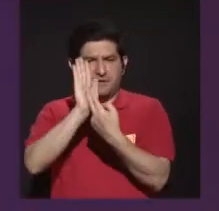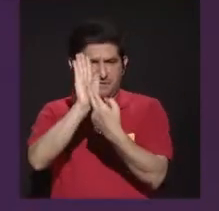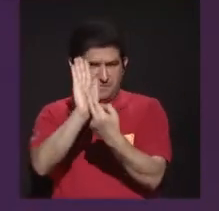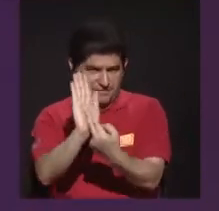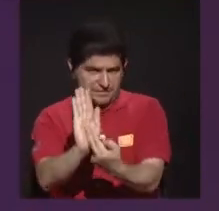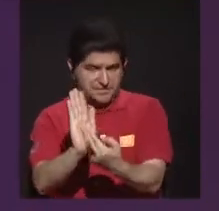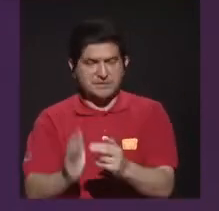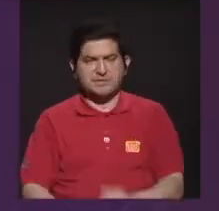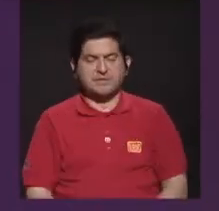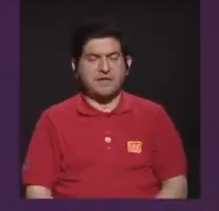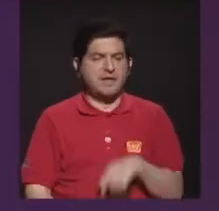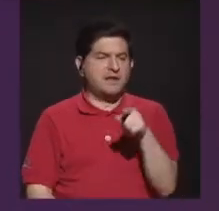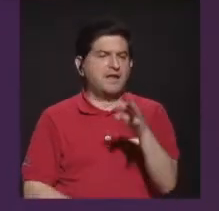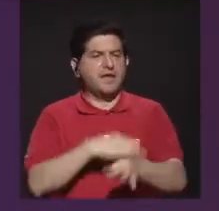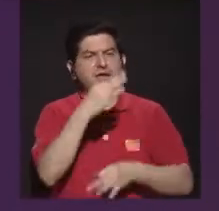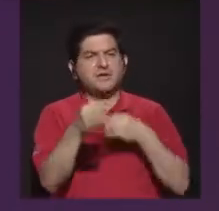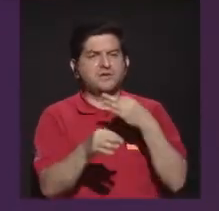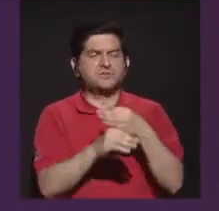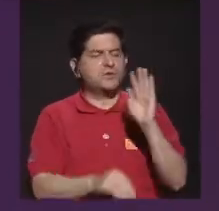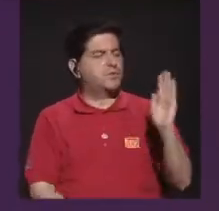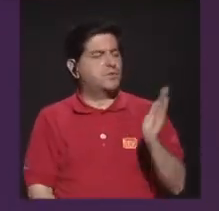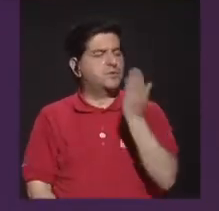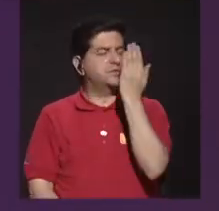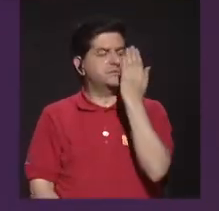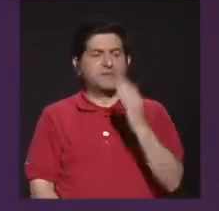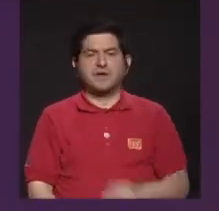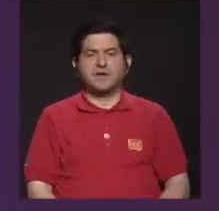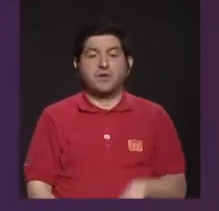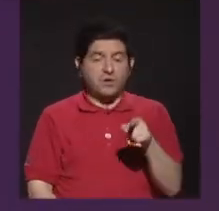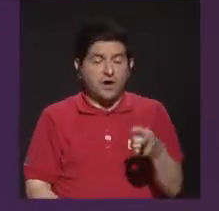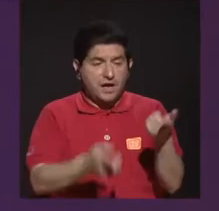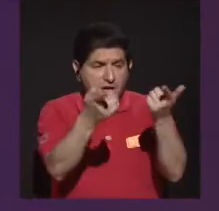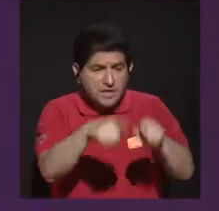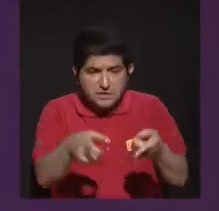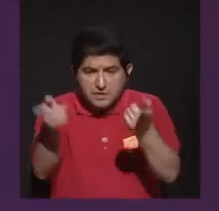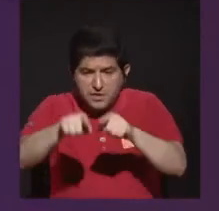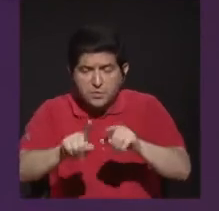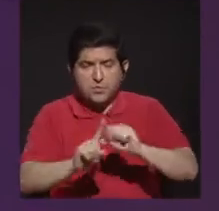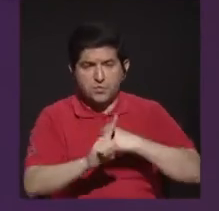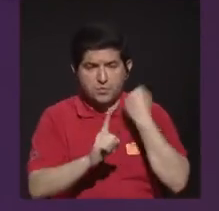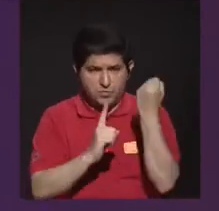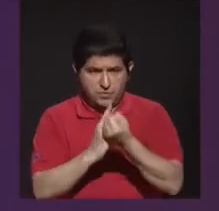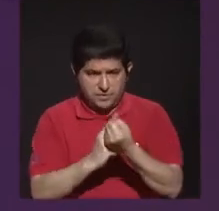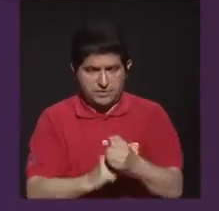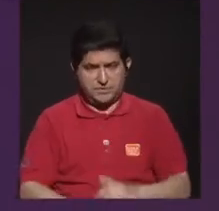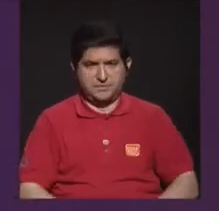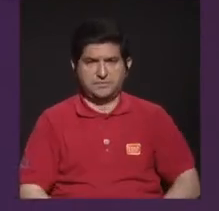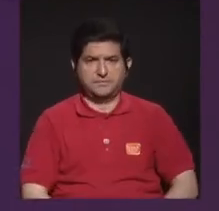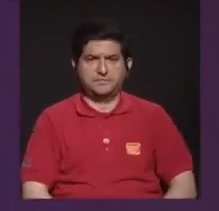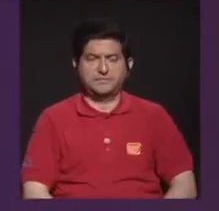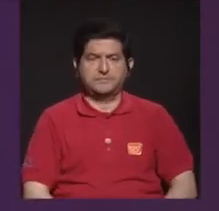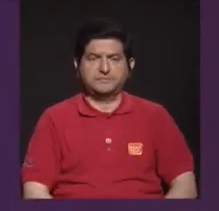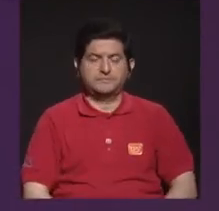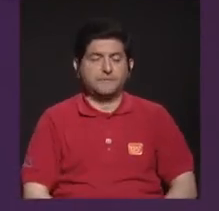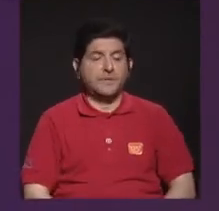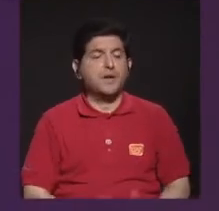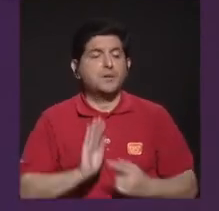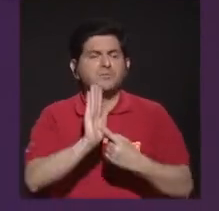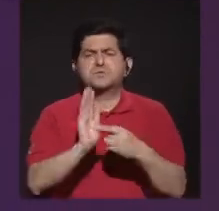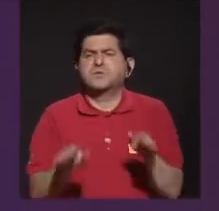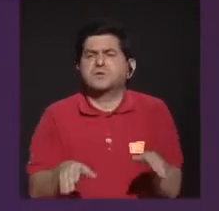decir, sirven como una especie de espejo de lo que se vive en sociedad, ¿no? Al llevarnos